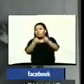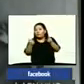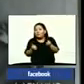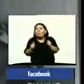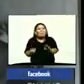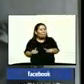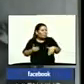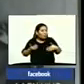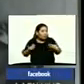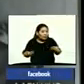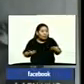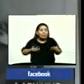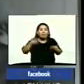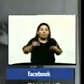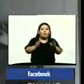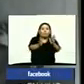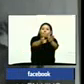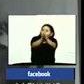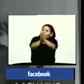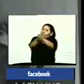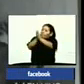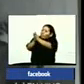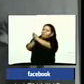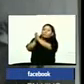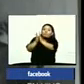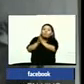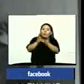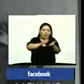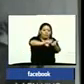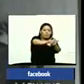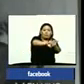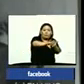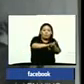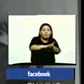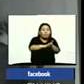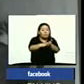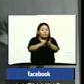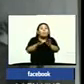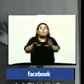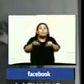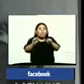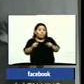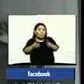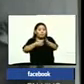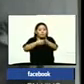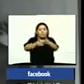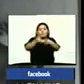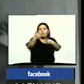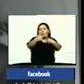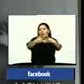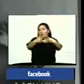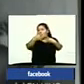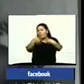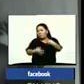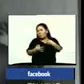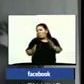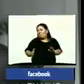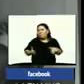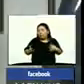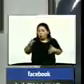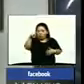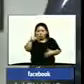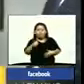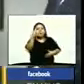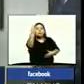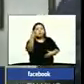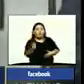para lo cual debe gestionarse el financiamiento y dicha iniciativa de ley la hemos traído este día.